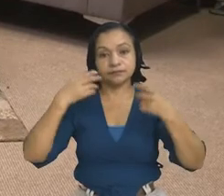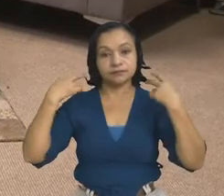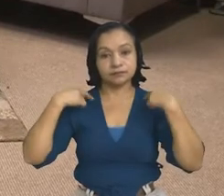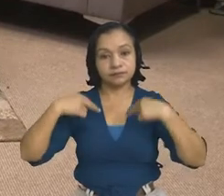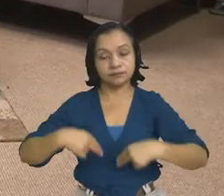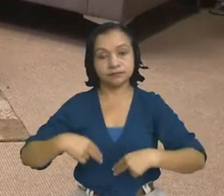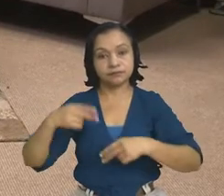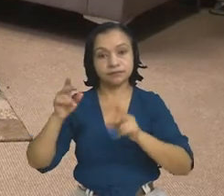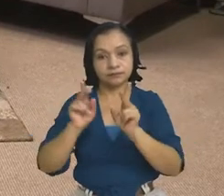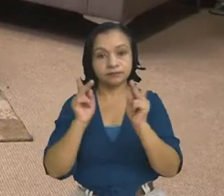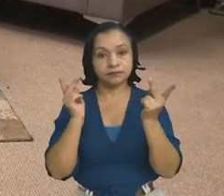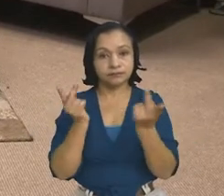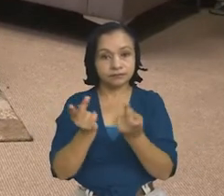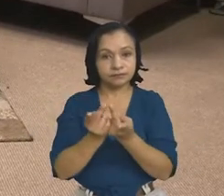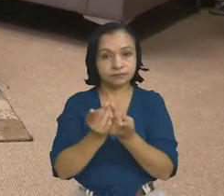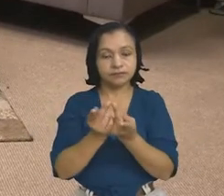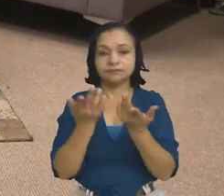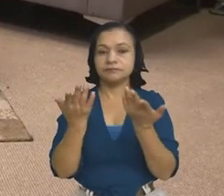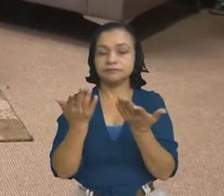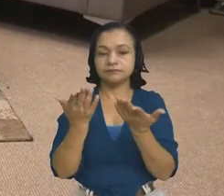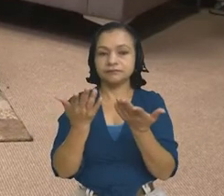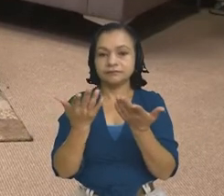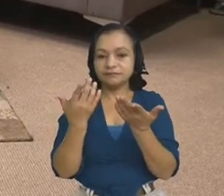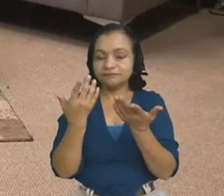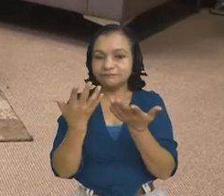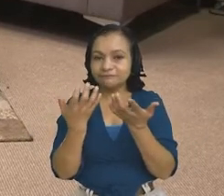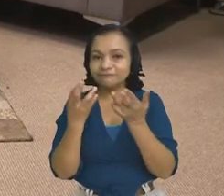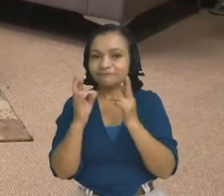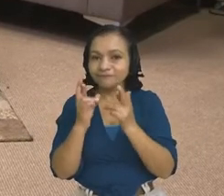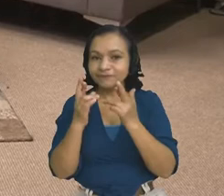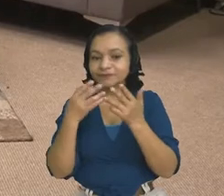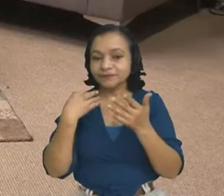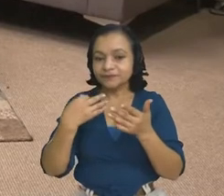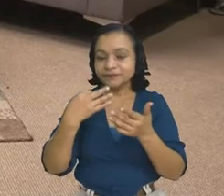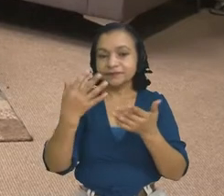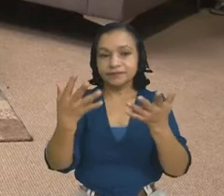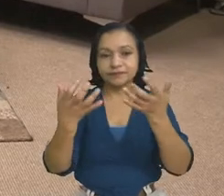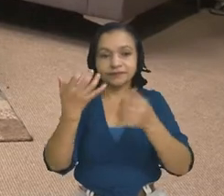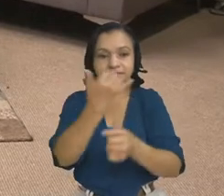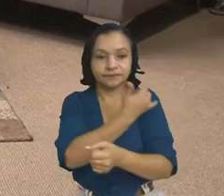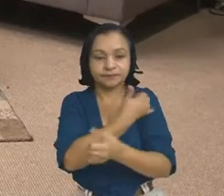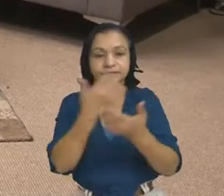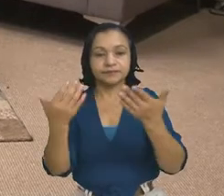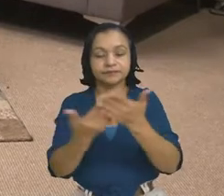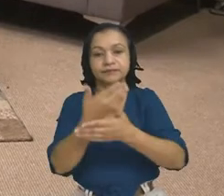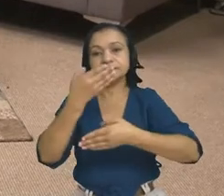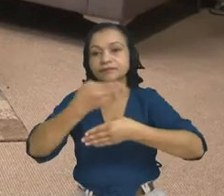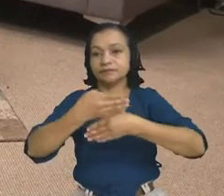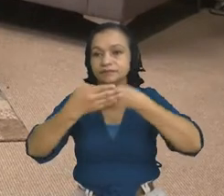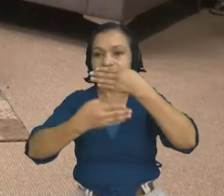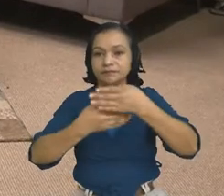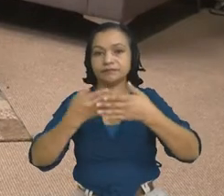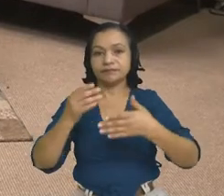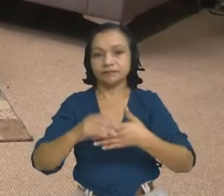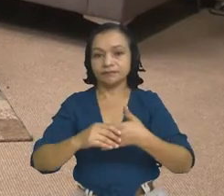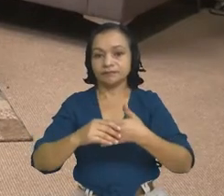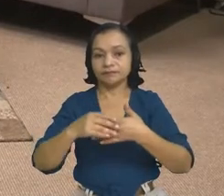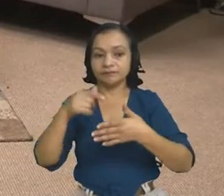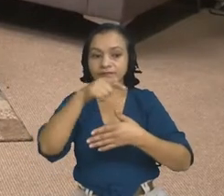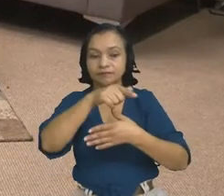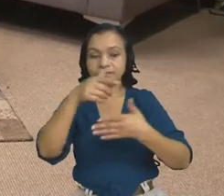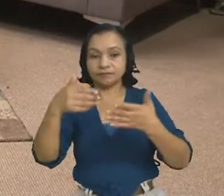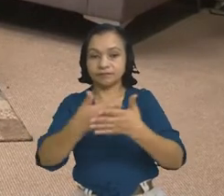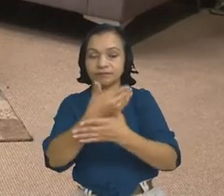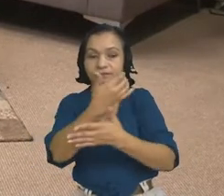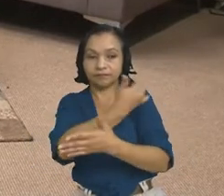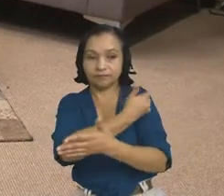es un sueño por alcanzar, ¿no? Y ha habido un esfuerzo por garantizar la atención de estos procesos de rehabilitación y fisioterapia en el actual Aldo Chavarría,